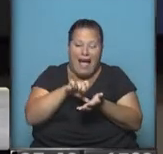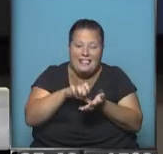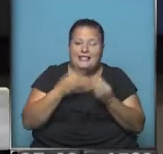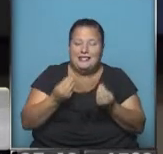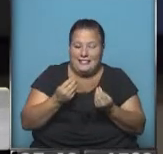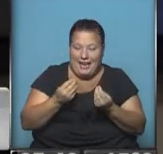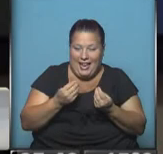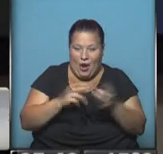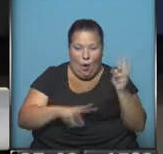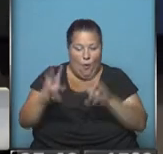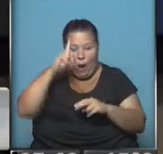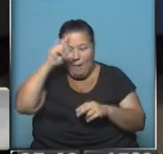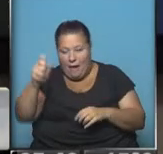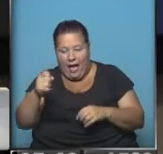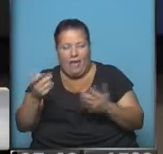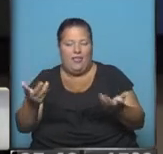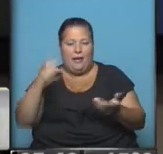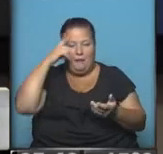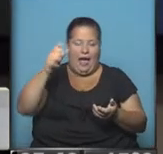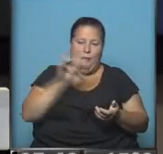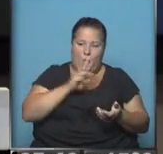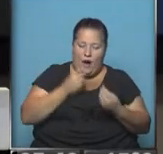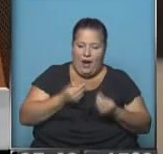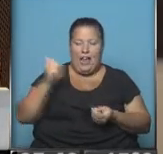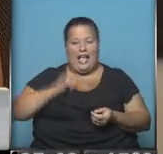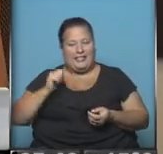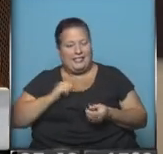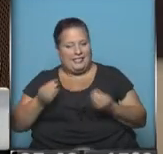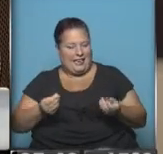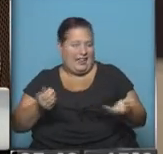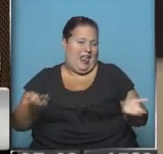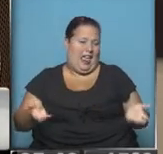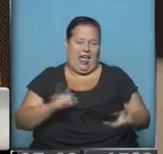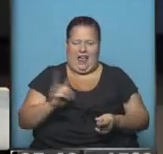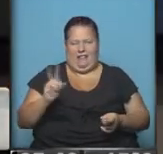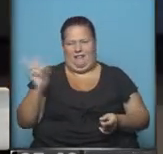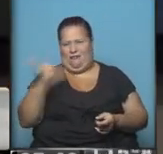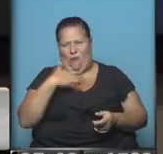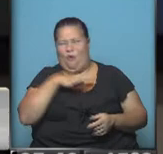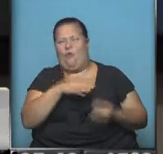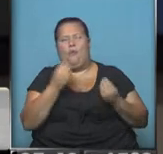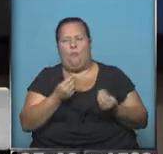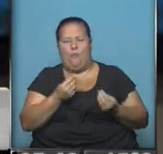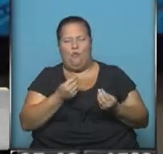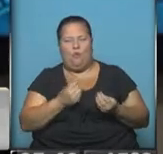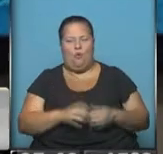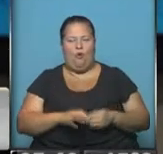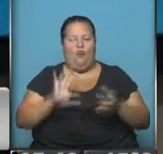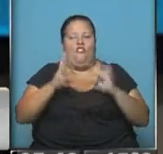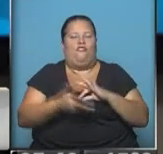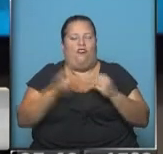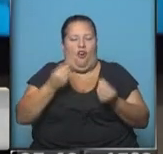hace si se busca el embajador embajadora en este caso claro no no no se entiende bien cuál sería la